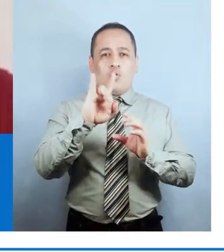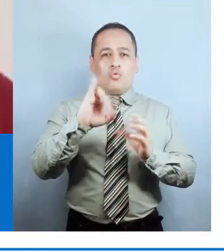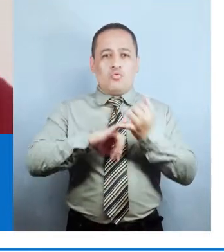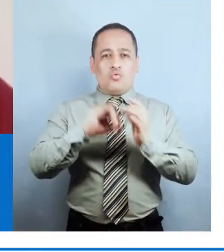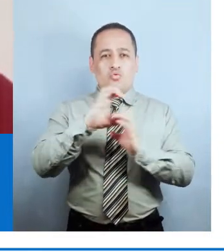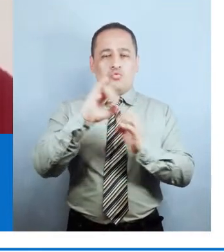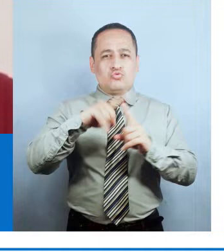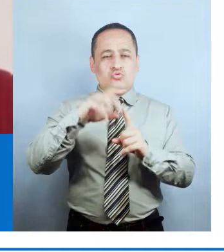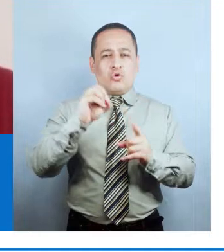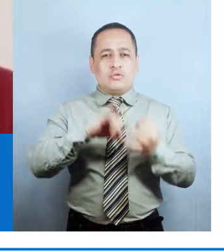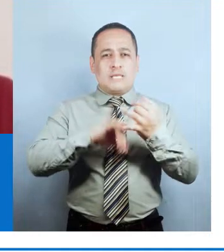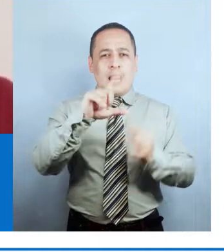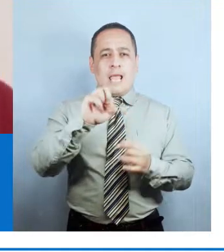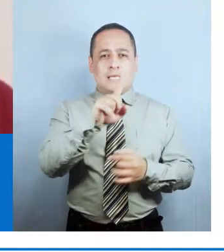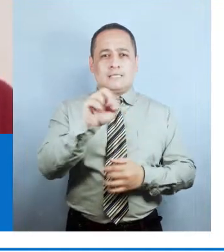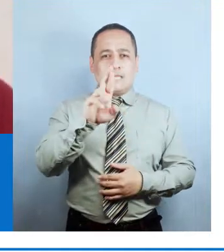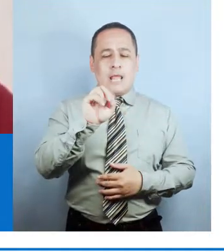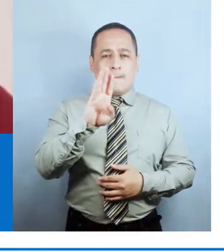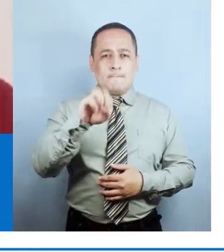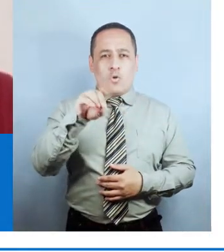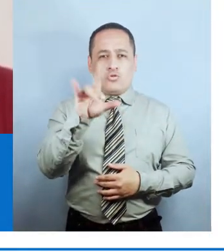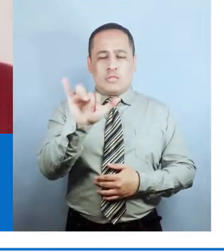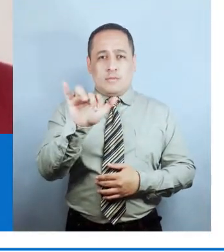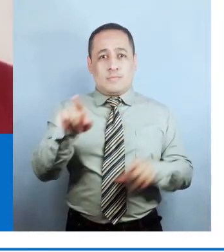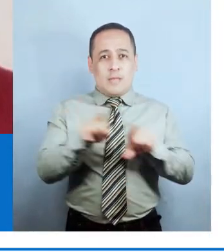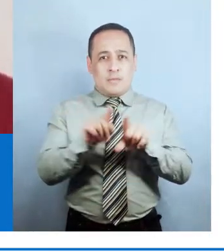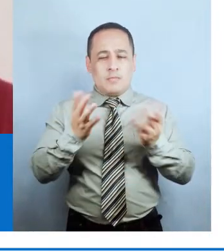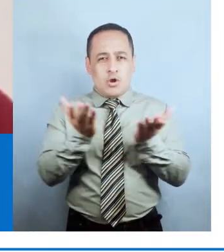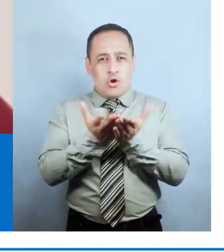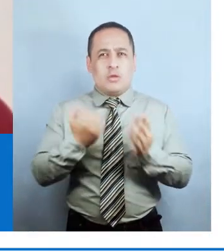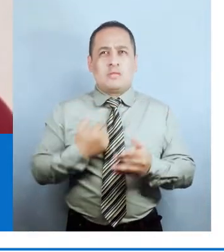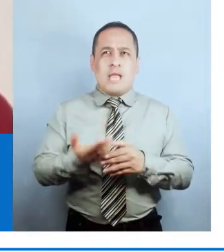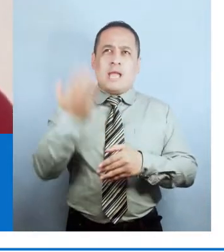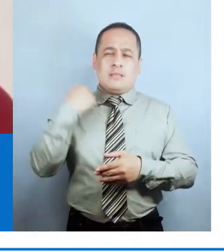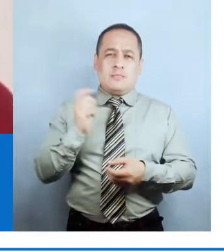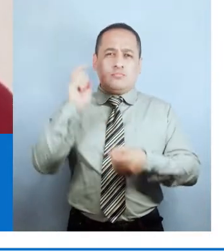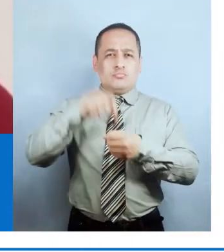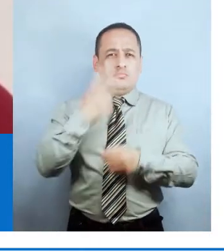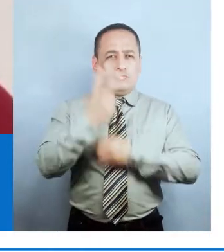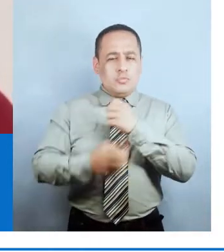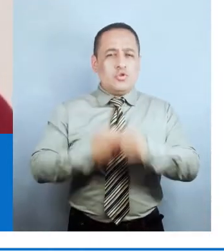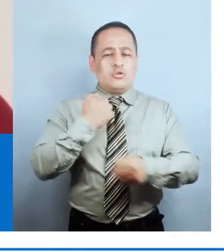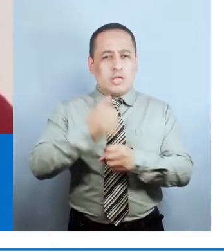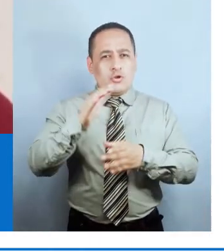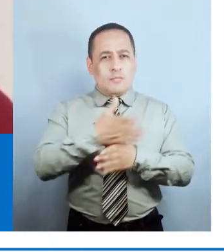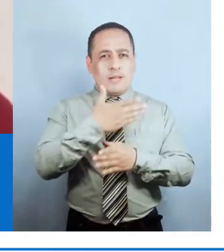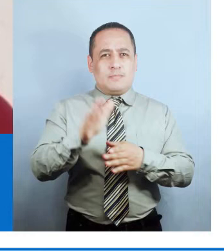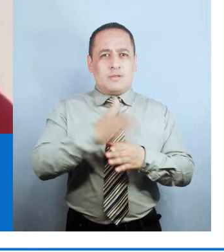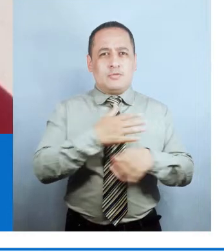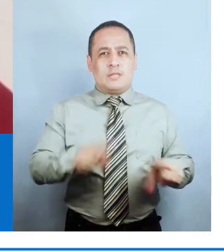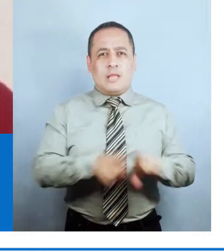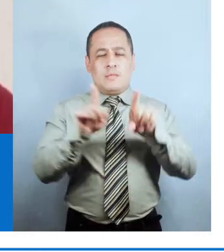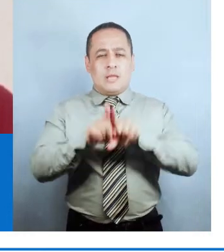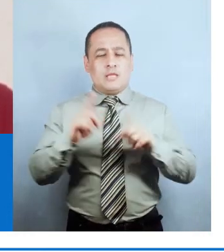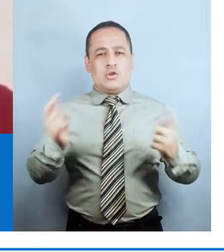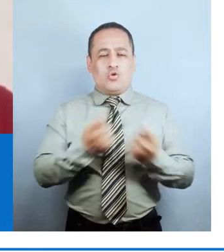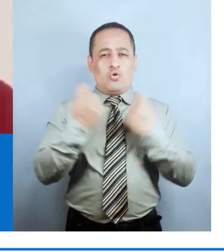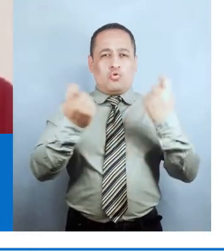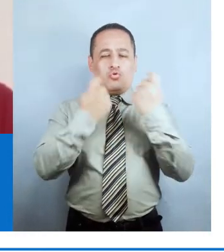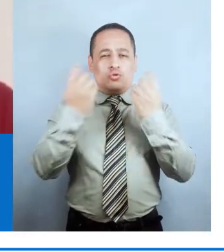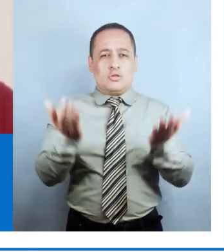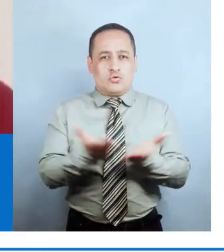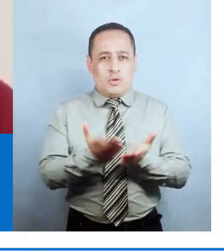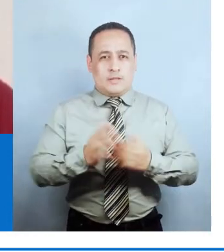institución educativa Augusto Salazar Bondi. Esta institución educativa viene participando 2 años consecutivos en